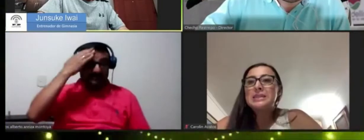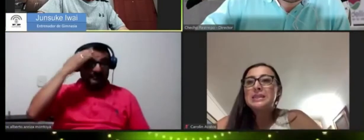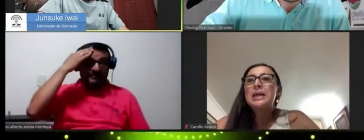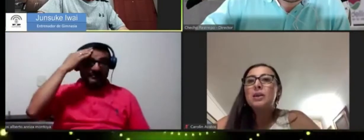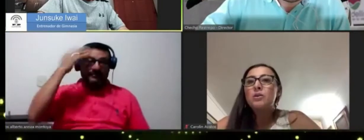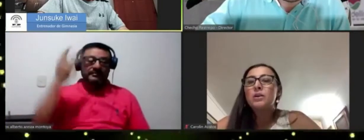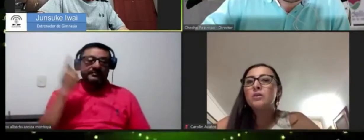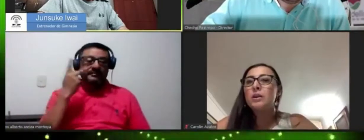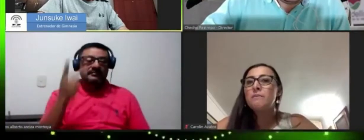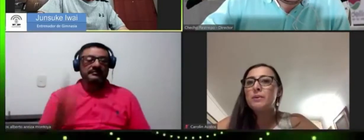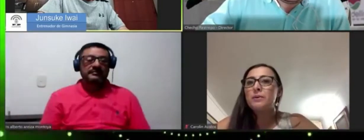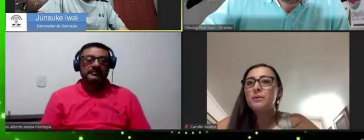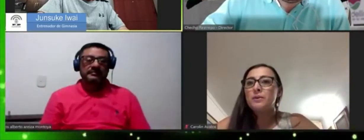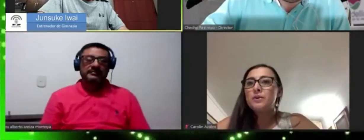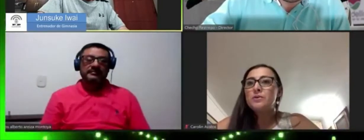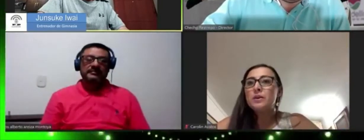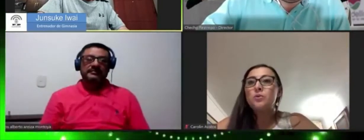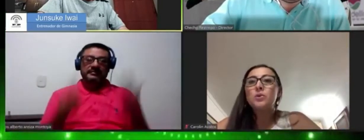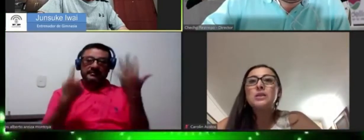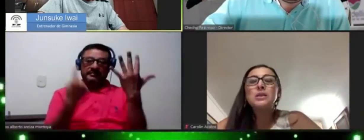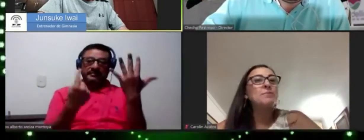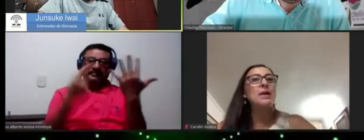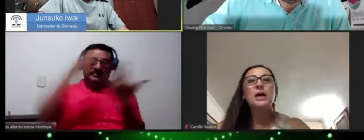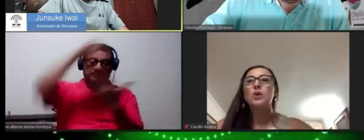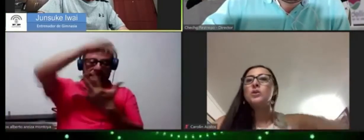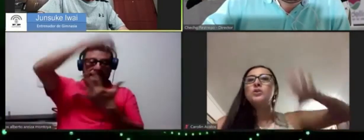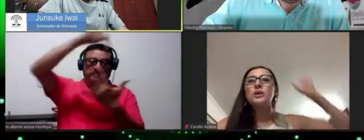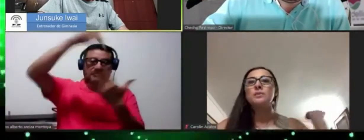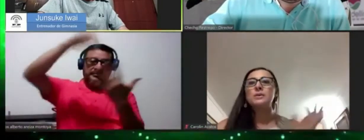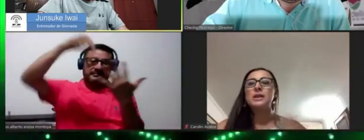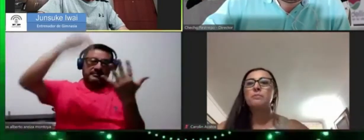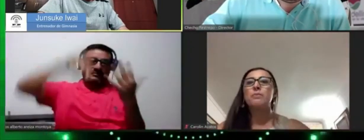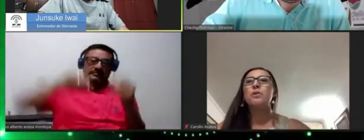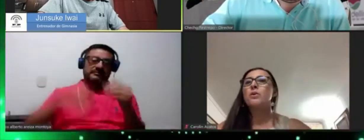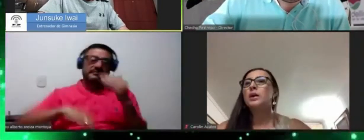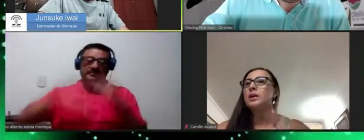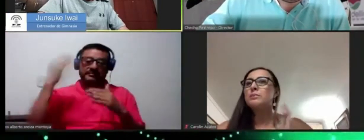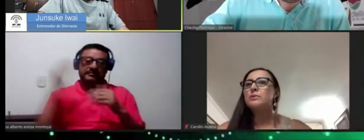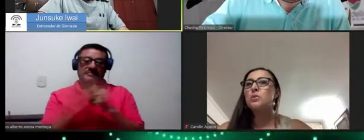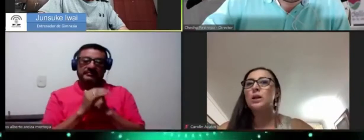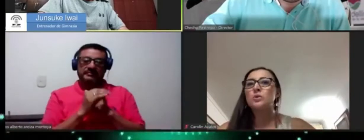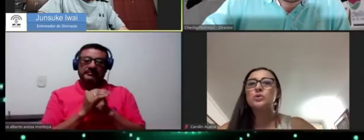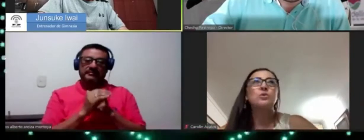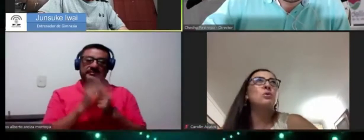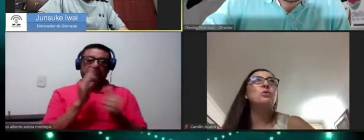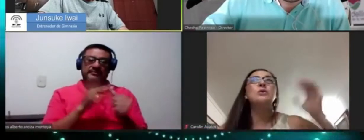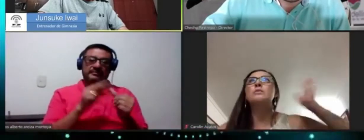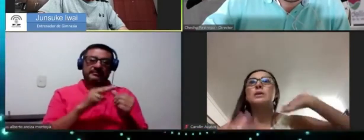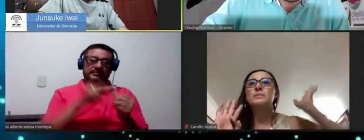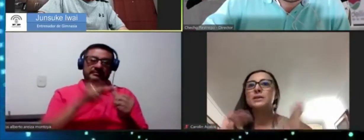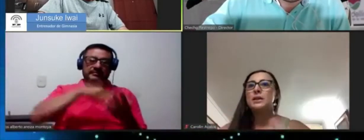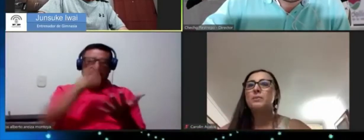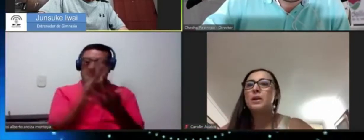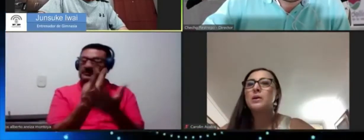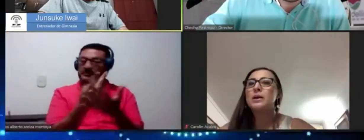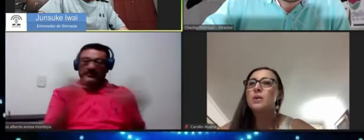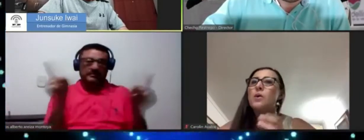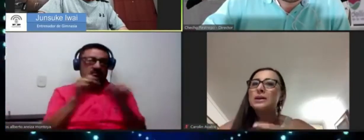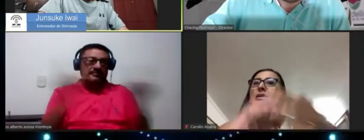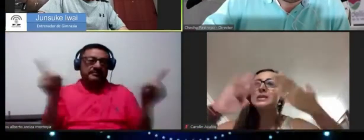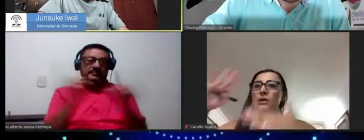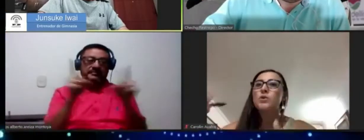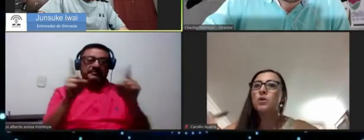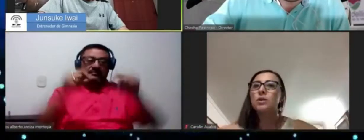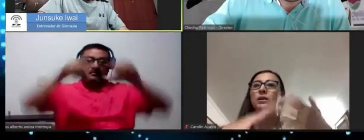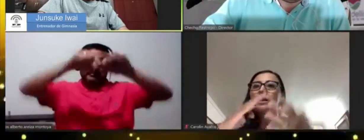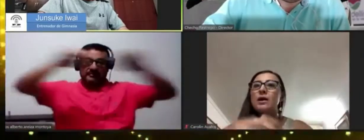Existe el orden olímpico. O sea, tú no dices, vea, hoy yo quiero empezar por acá, por suelo. Yo hoy voy a empezar por la barra. No, existe